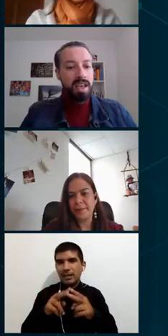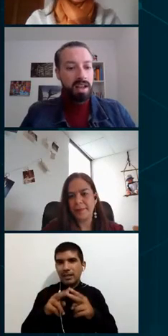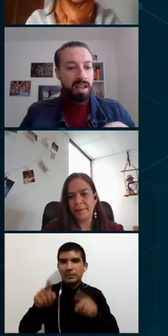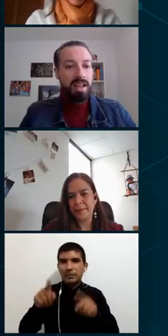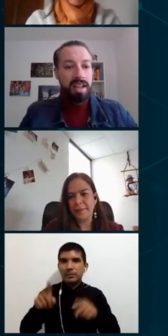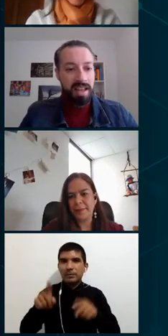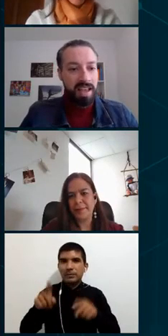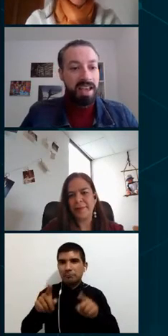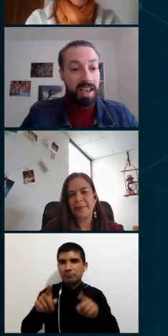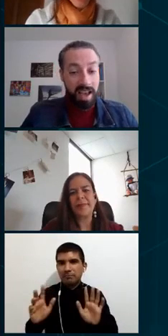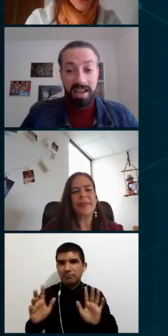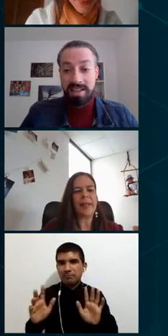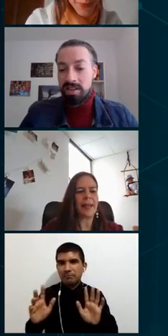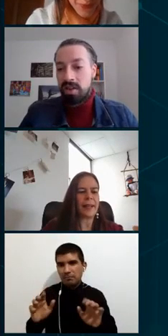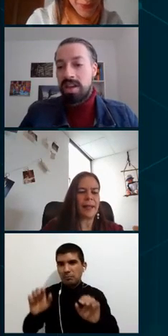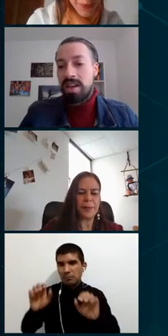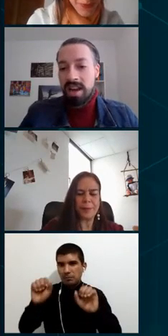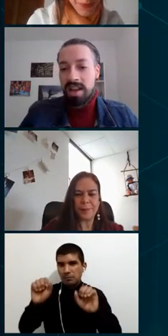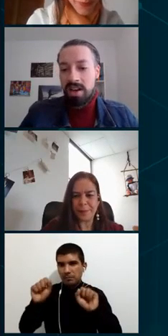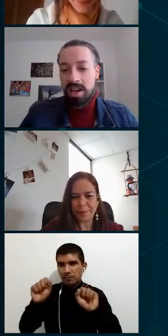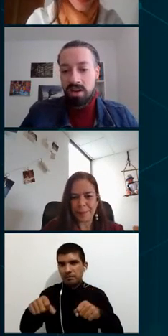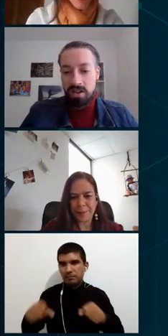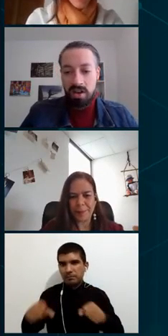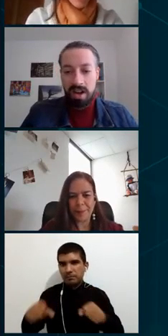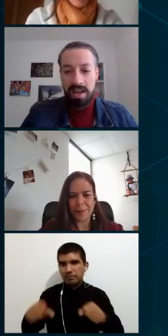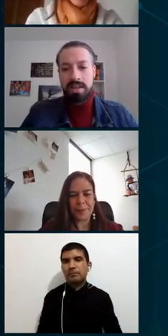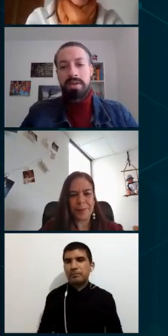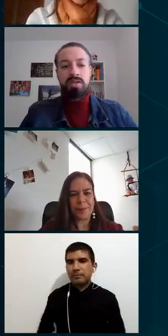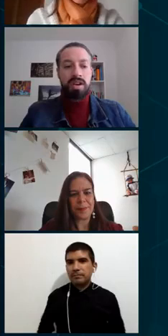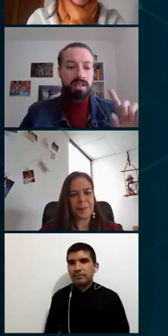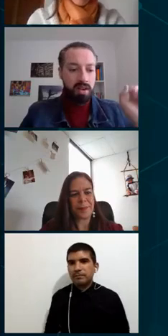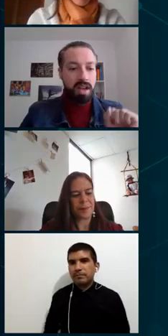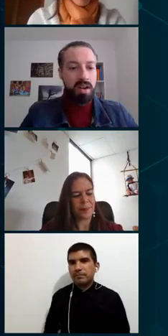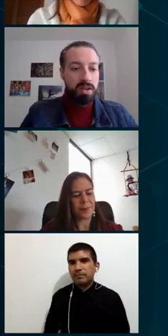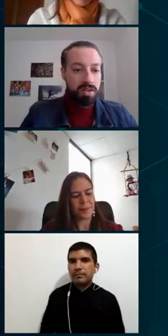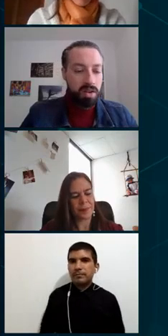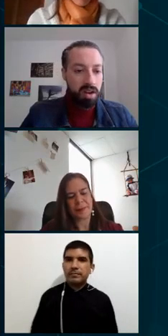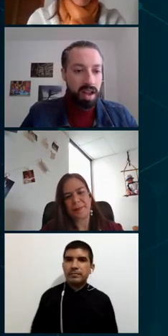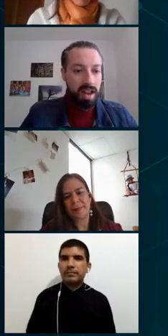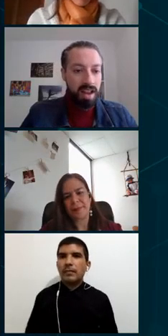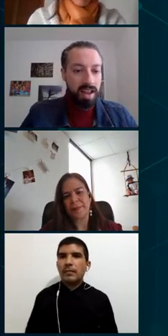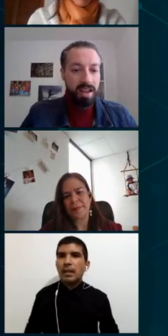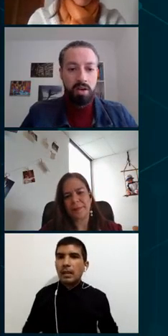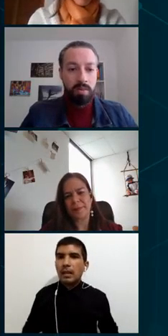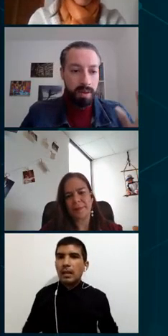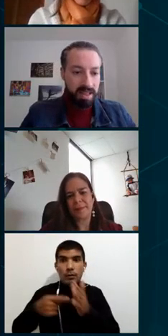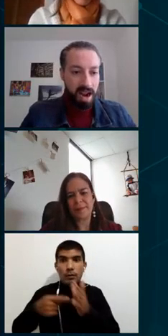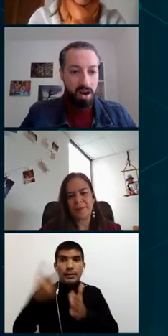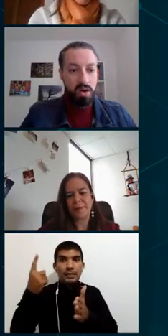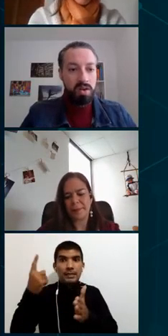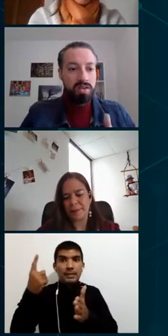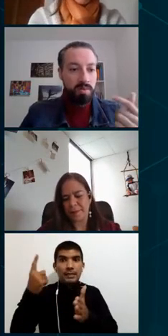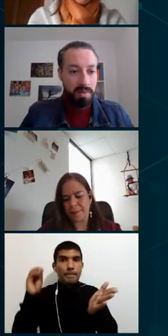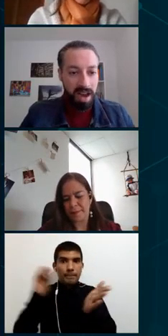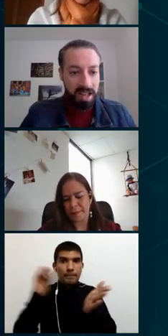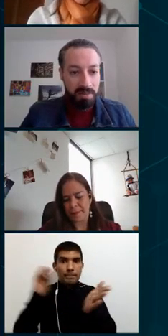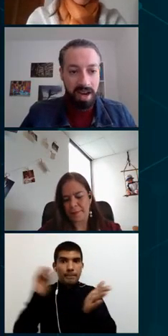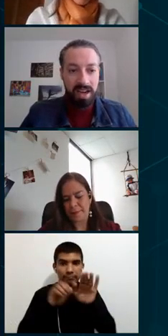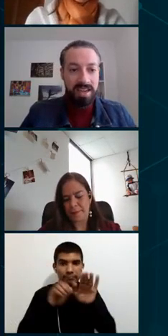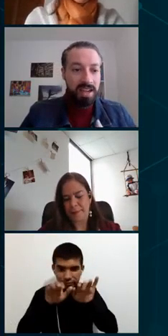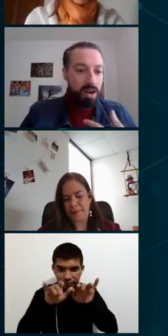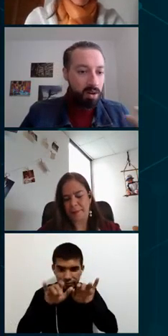voy a escribir, permiso. Exacto, Dale, Clau. y creo que no solo el cazapichurrias, creo que los... un Pantera Rosa,